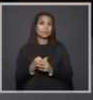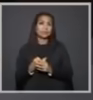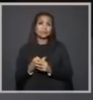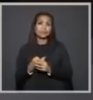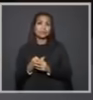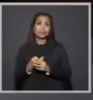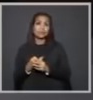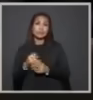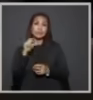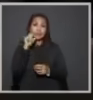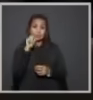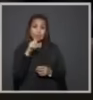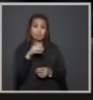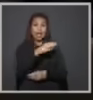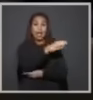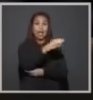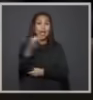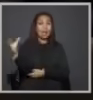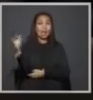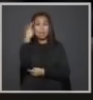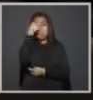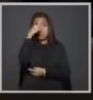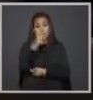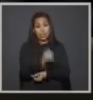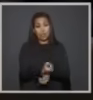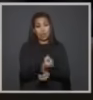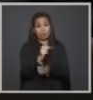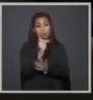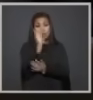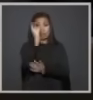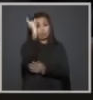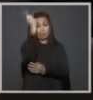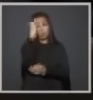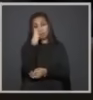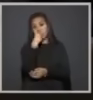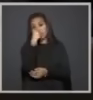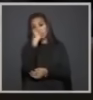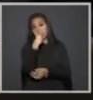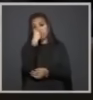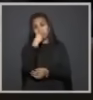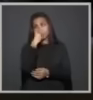una forma de vida sana, buena. Parte de la crisis